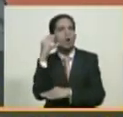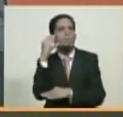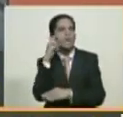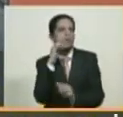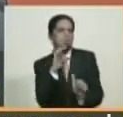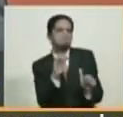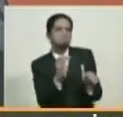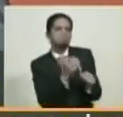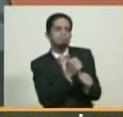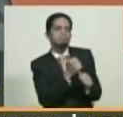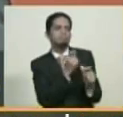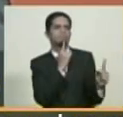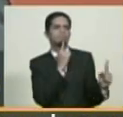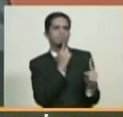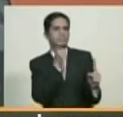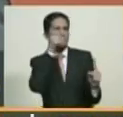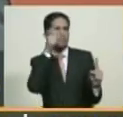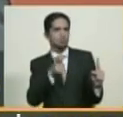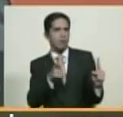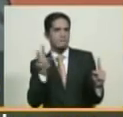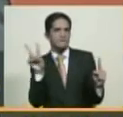se tope con un venezolano,